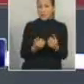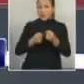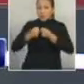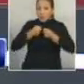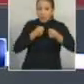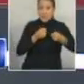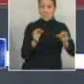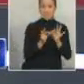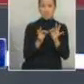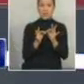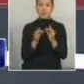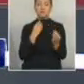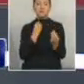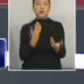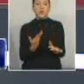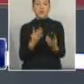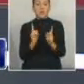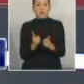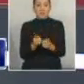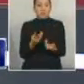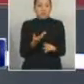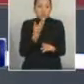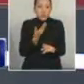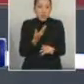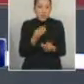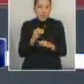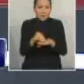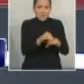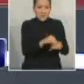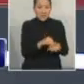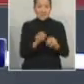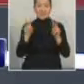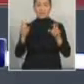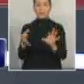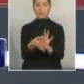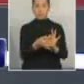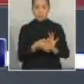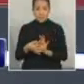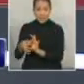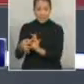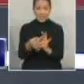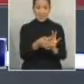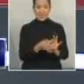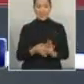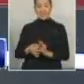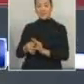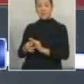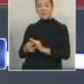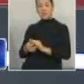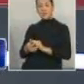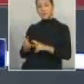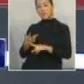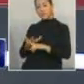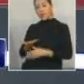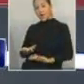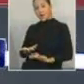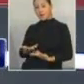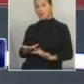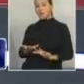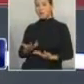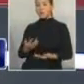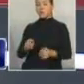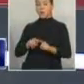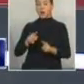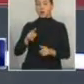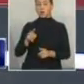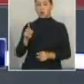prensa o por qué es necesario dar esas señales de unidad, finalmente, de que hay, digamos, una posición única